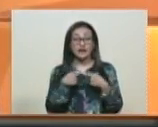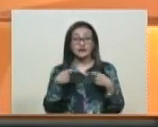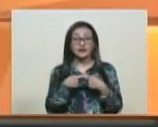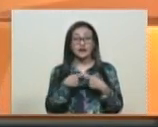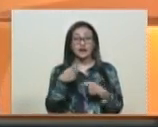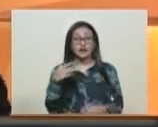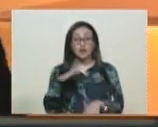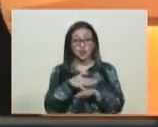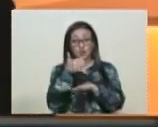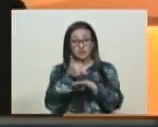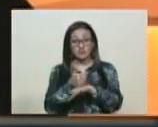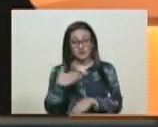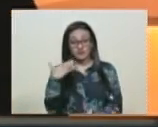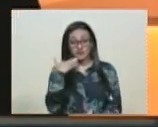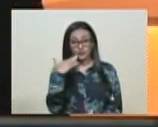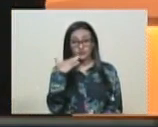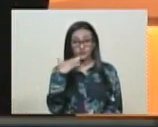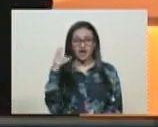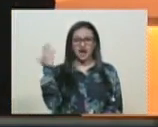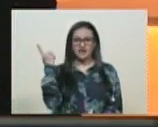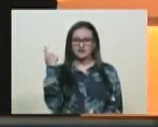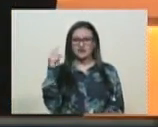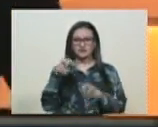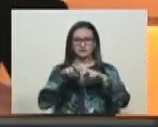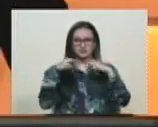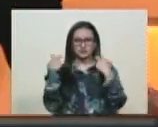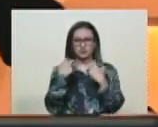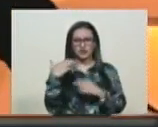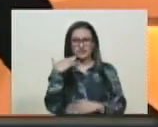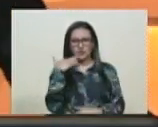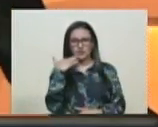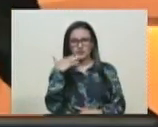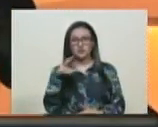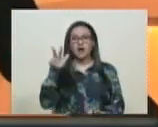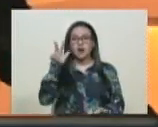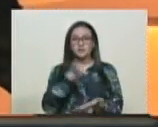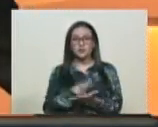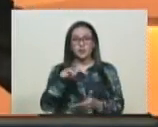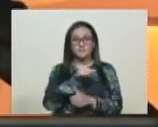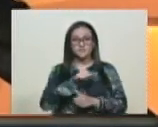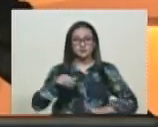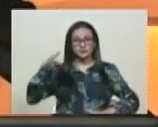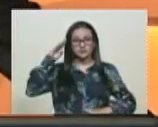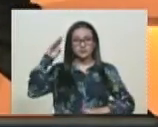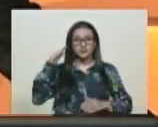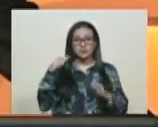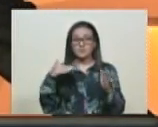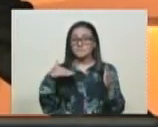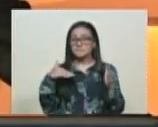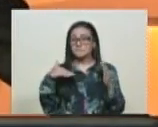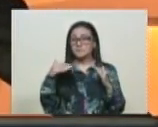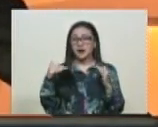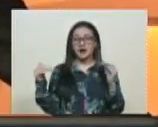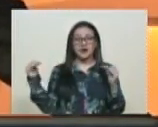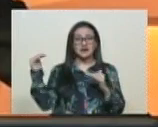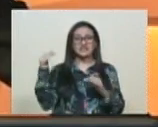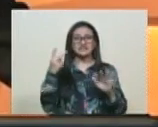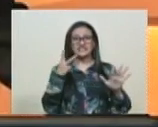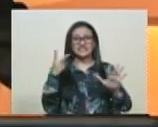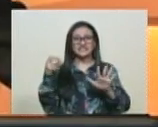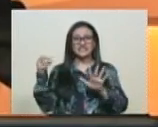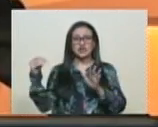Ayer justamente el Senado estadounidense aprobó el presupuesto militar más alto de su historia,